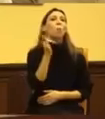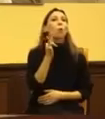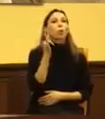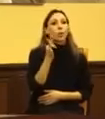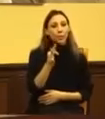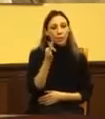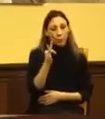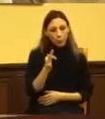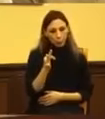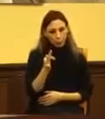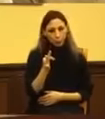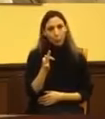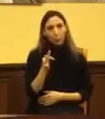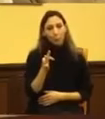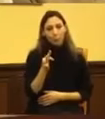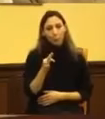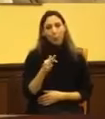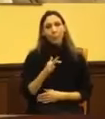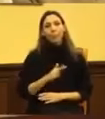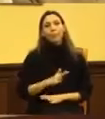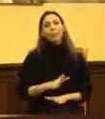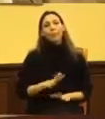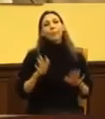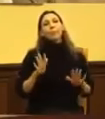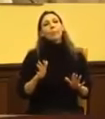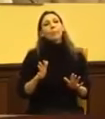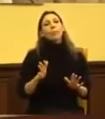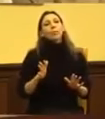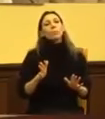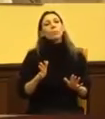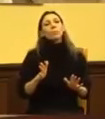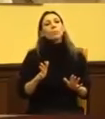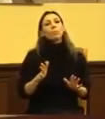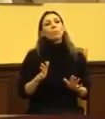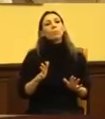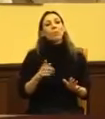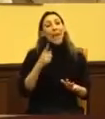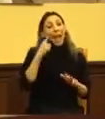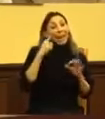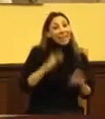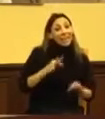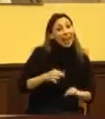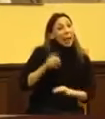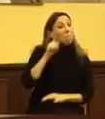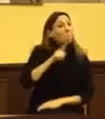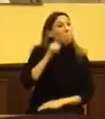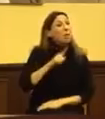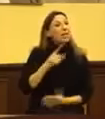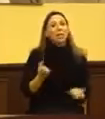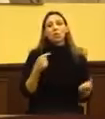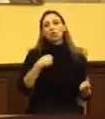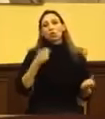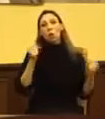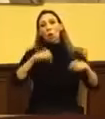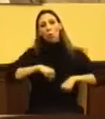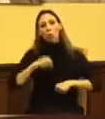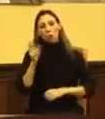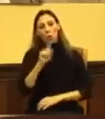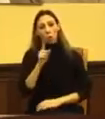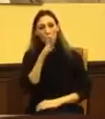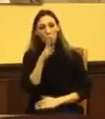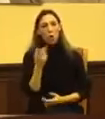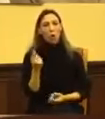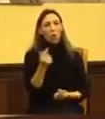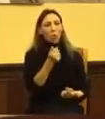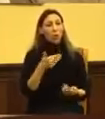por una vez. Pero lo que no puedo consentir, desde luego, es que se falsee la realidad como se está falseando, que se esté diciendo que se va a pagar con dinero público